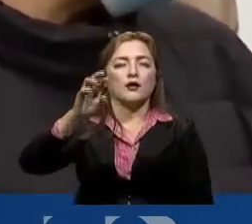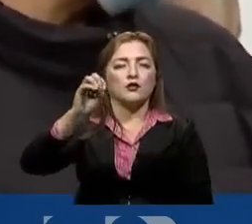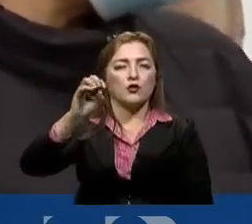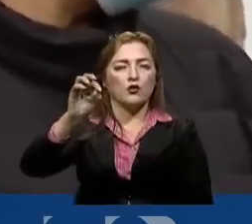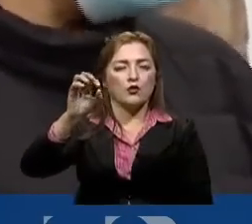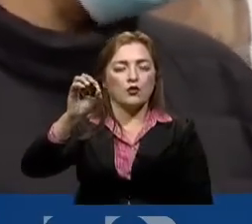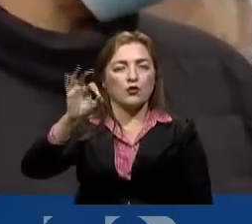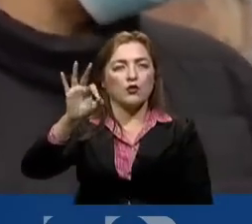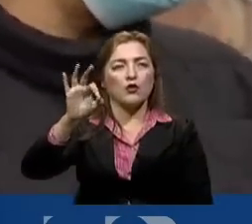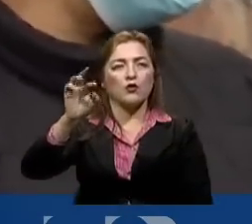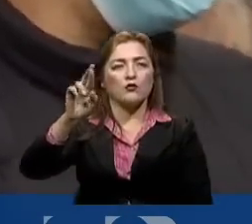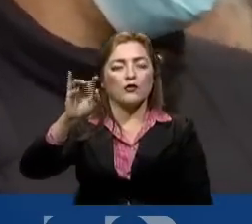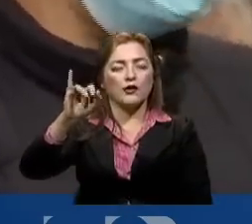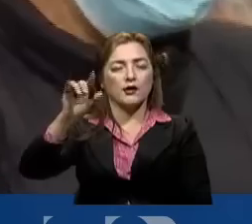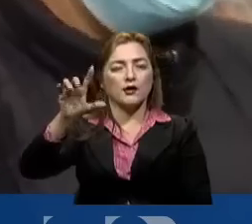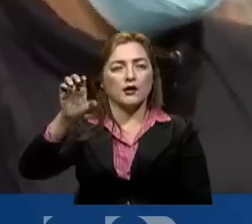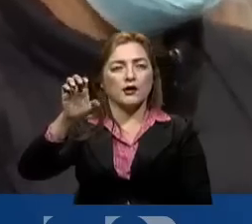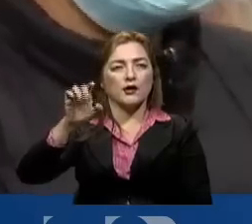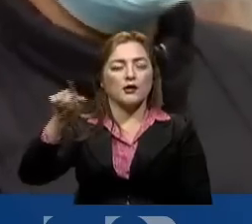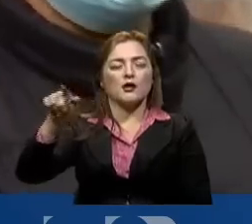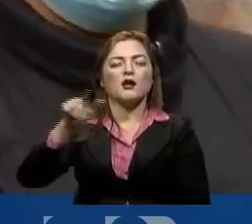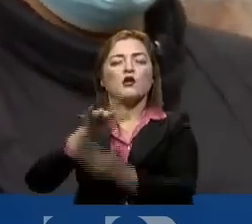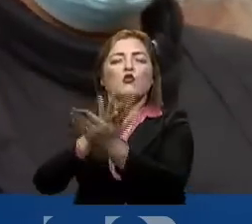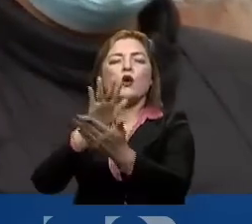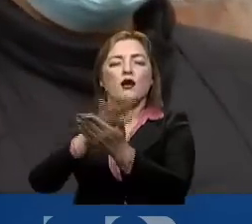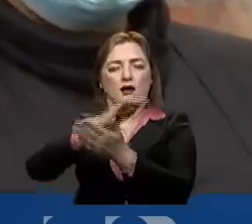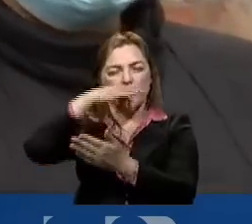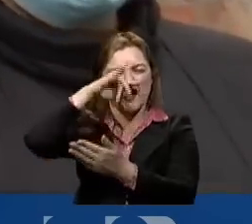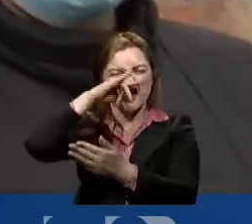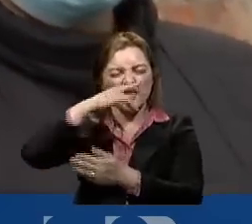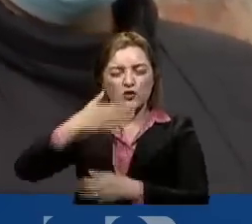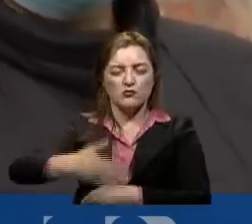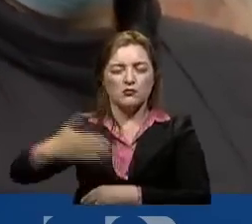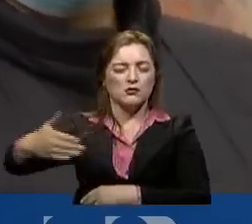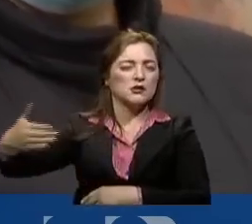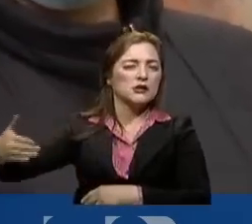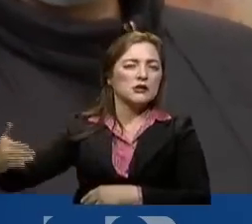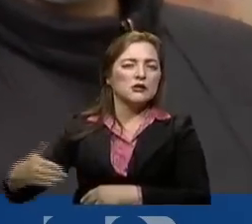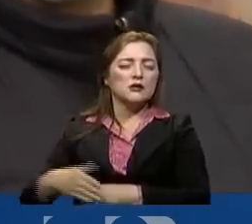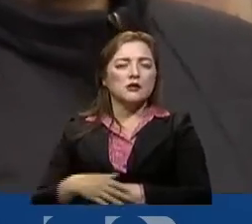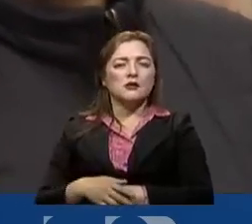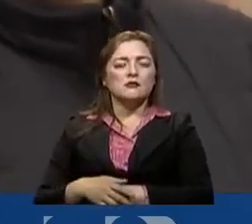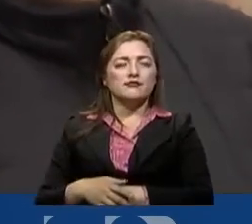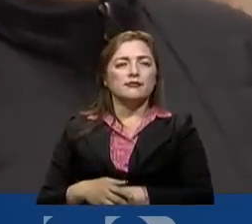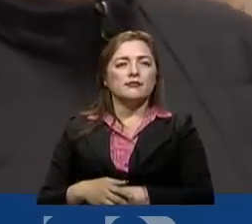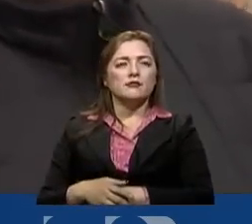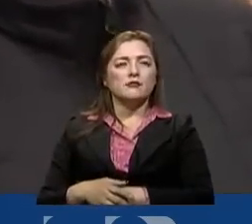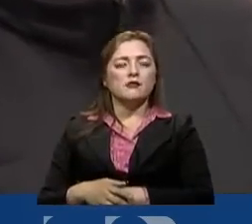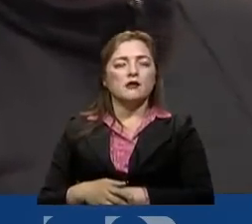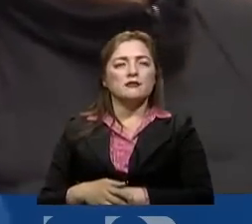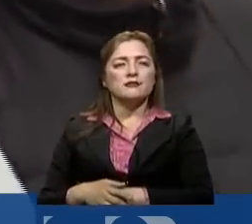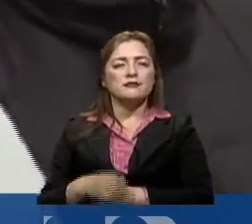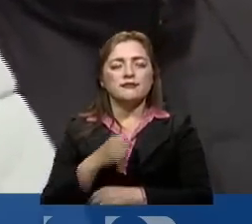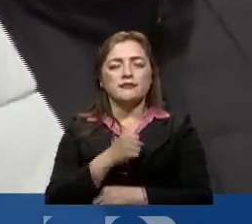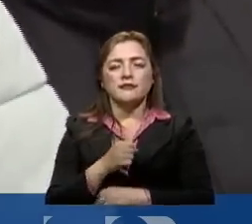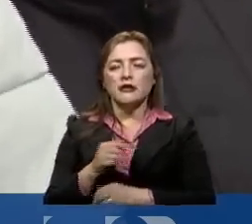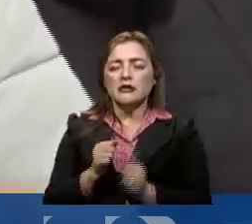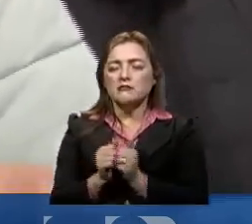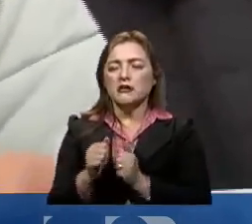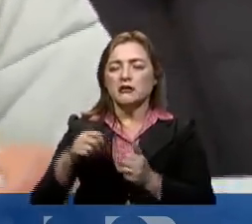Castro y Ángel Udeña. Aquí tenemos un jardín y lastimosamente no podemos nosotros pasar. ¿Por